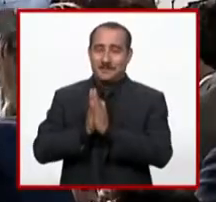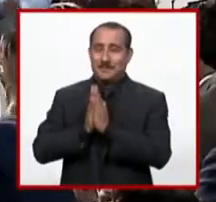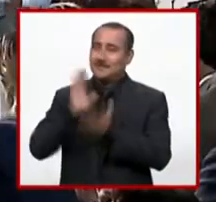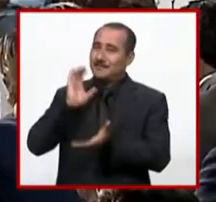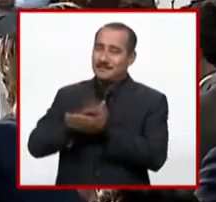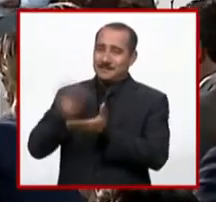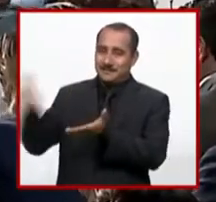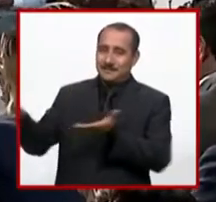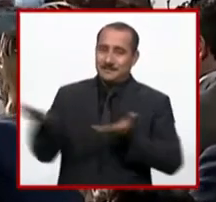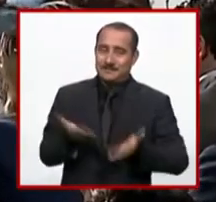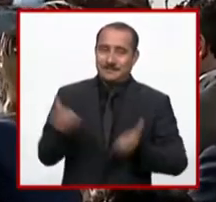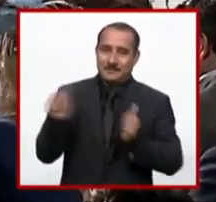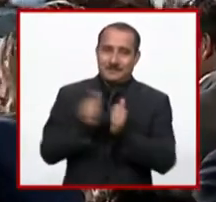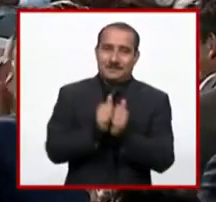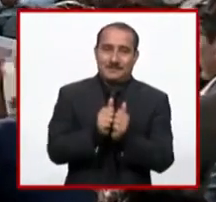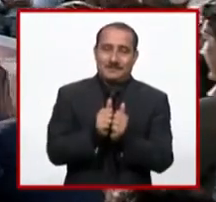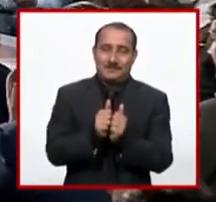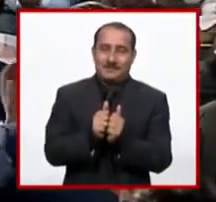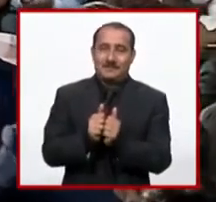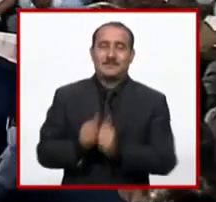favor, Ivette.